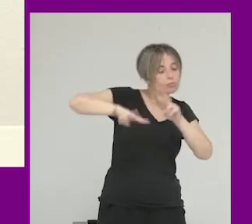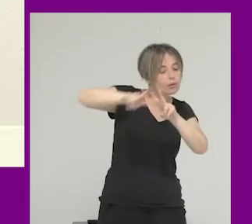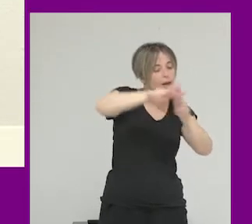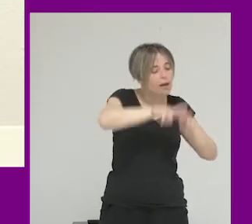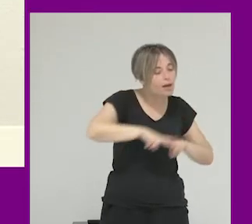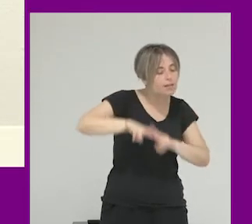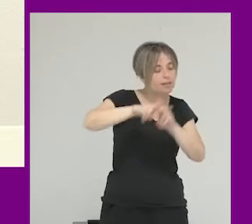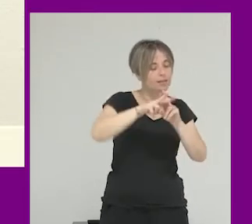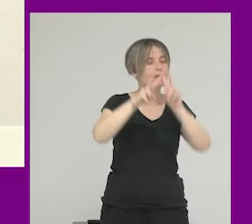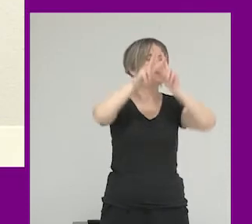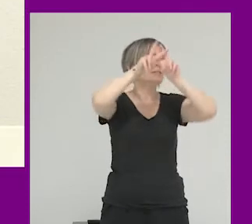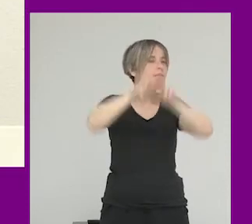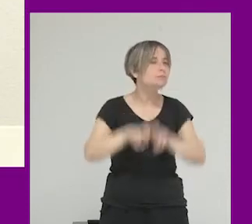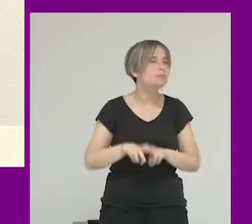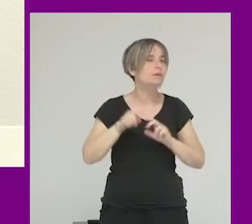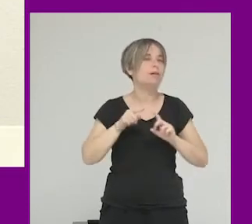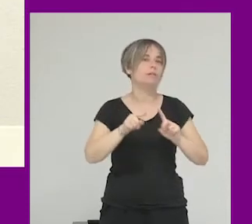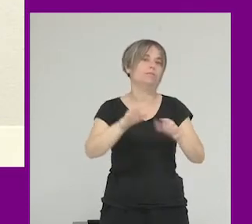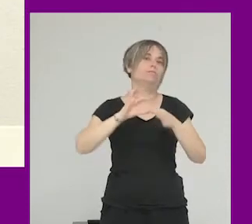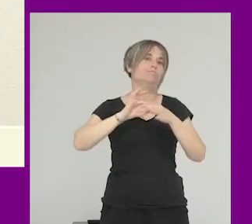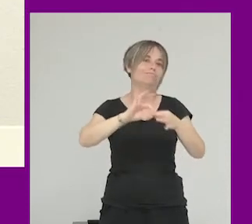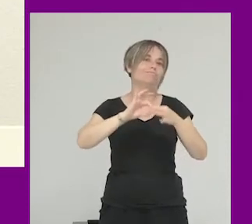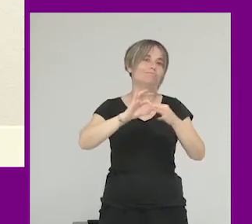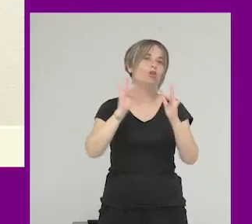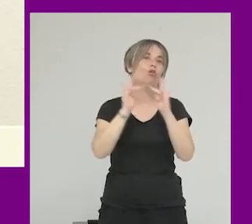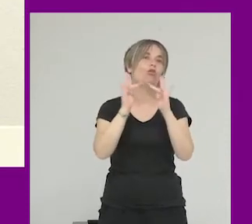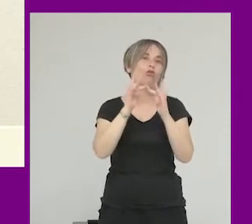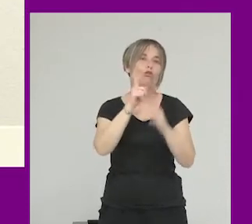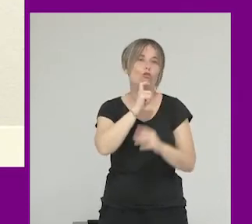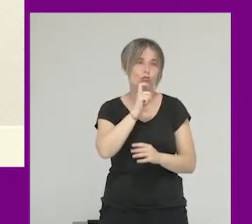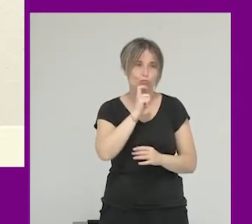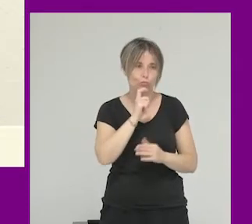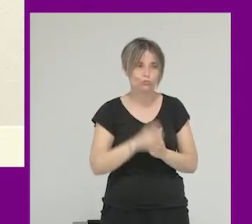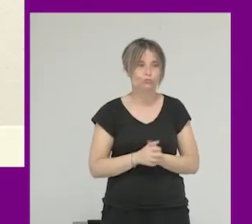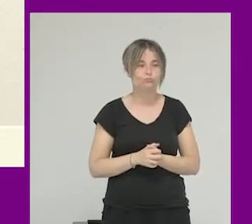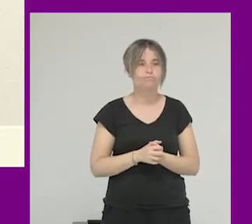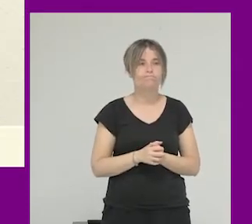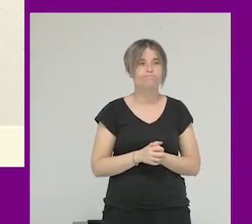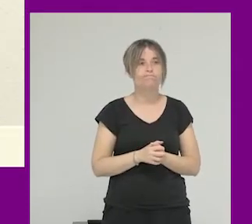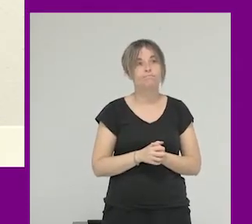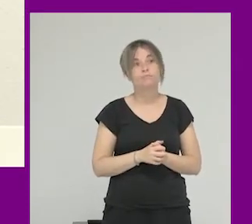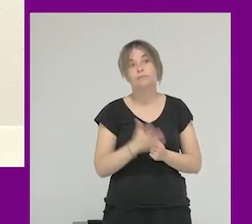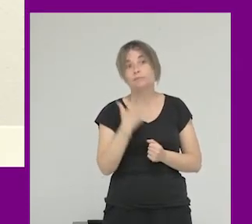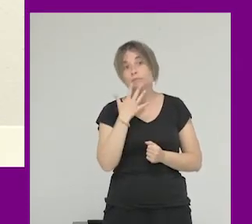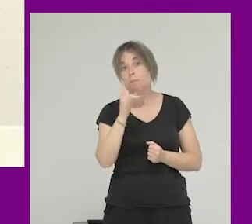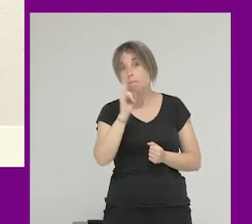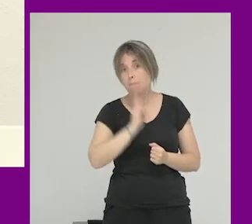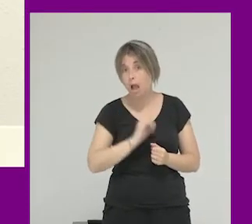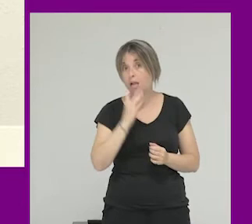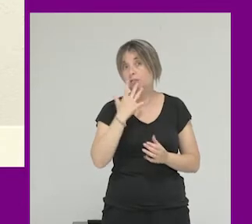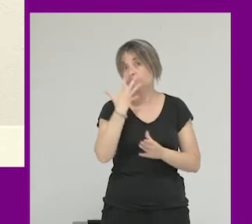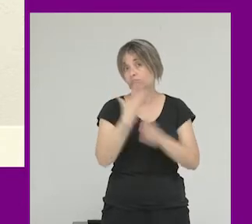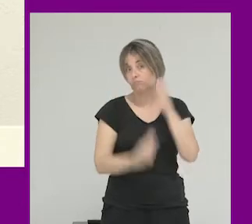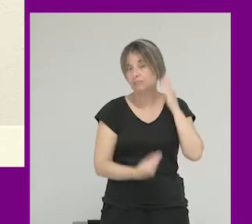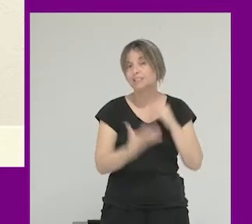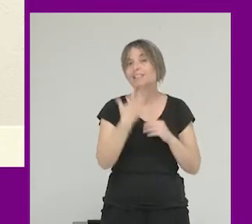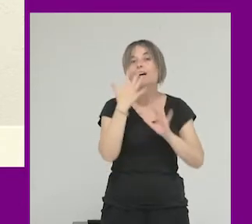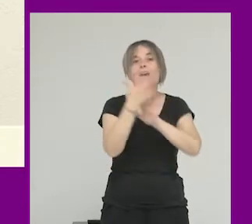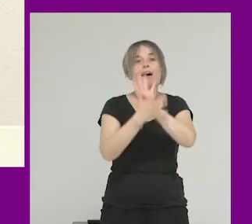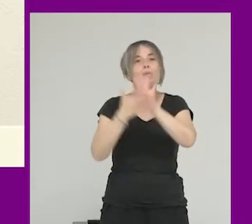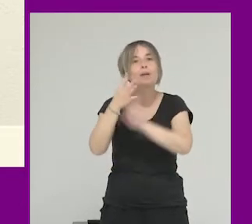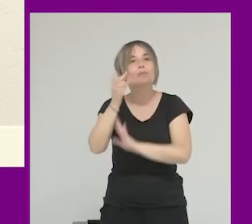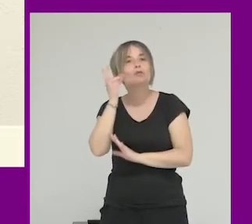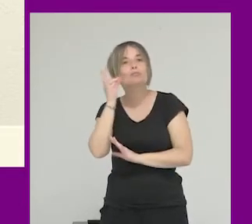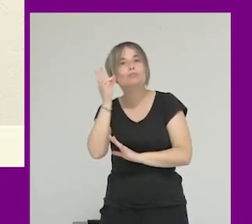y investigar esa relación. No sería correcto si no fuera así, porque hablar de las mujeres